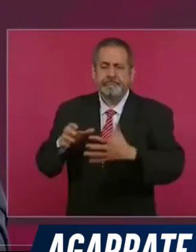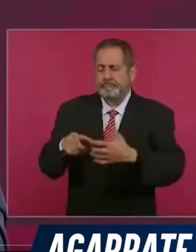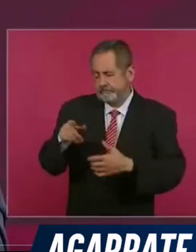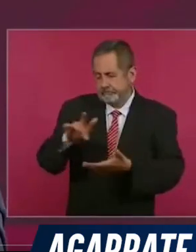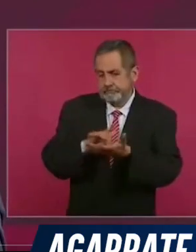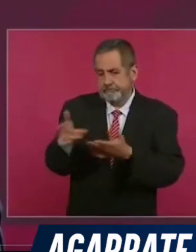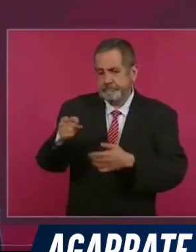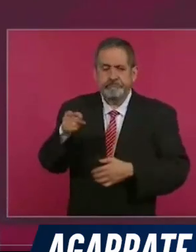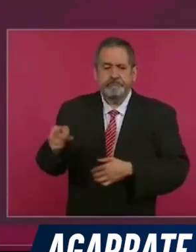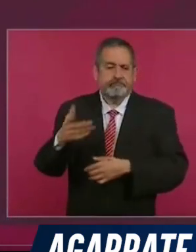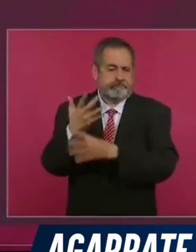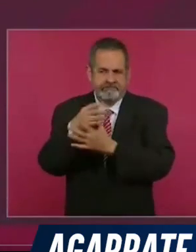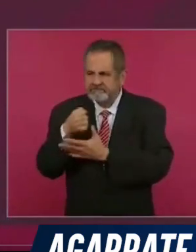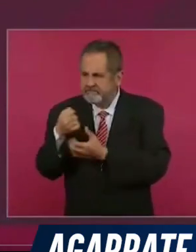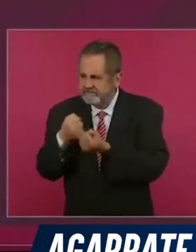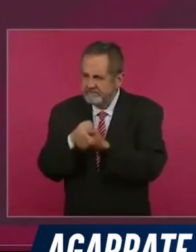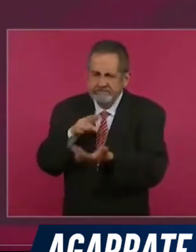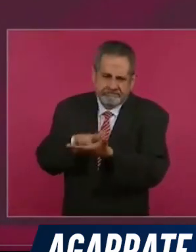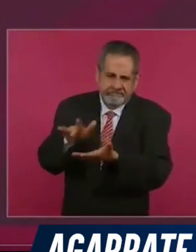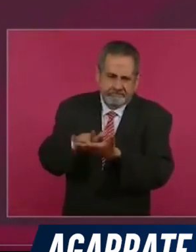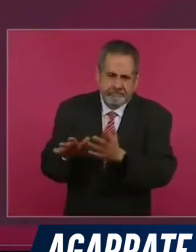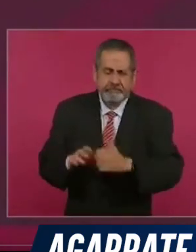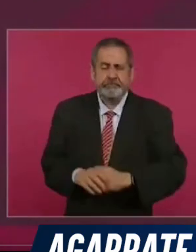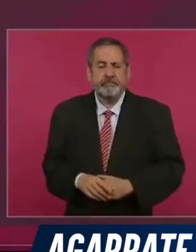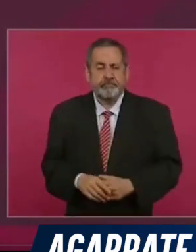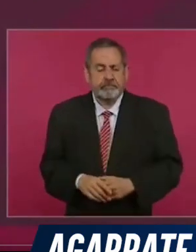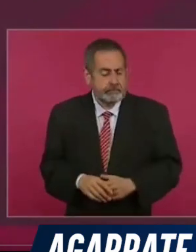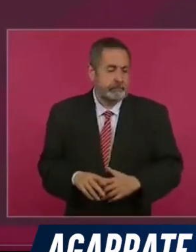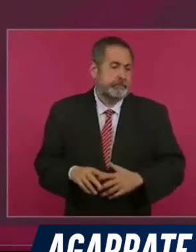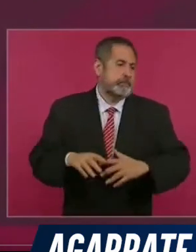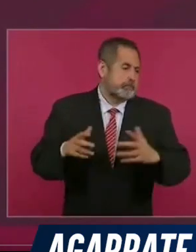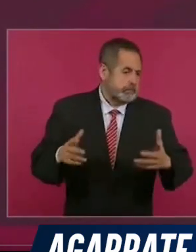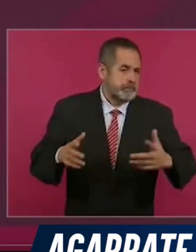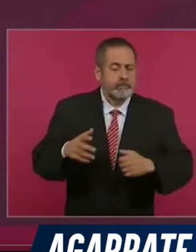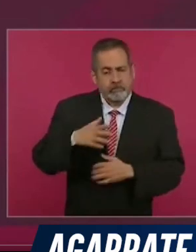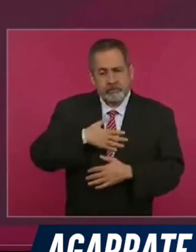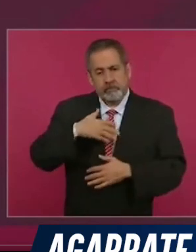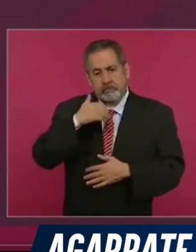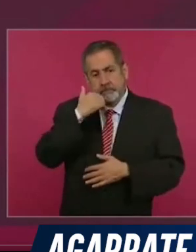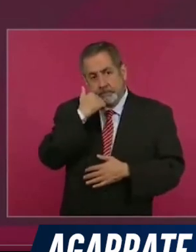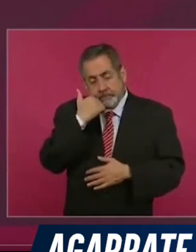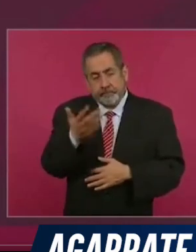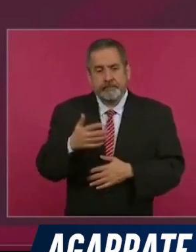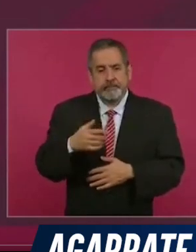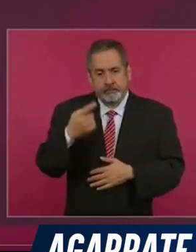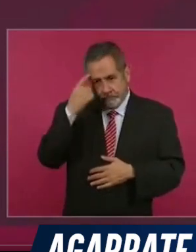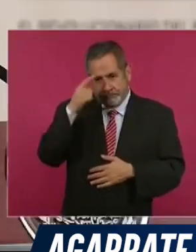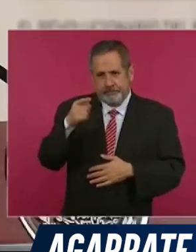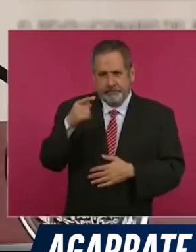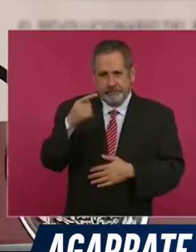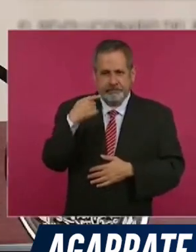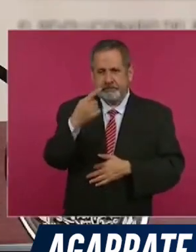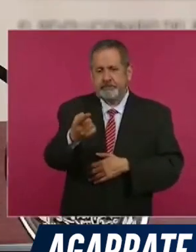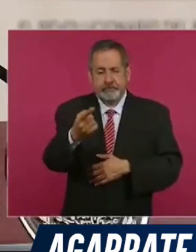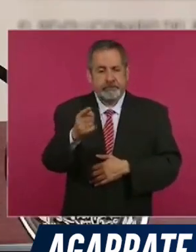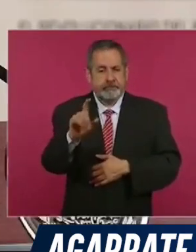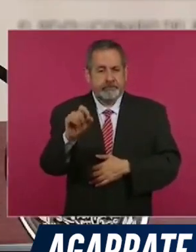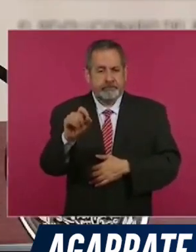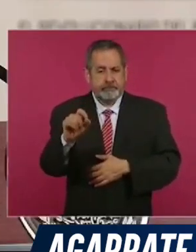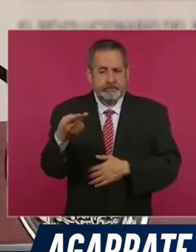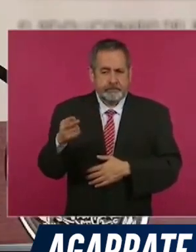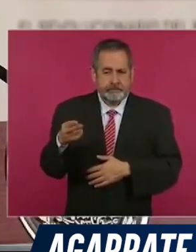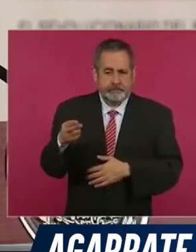verlo Entonces yo quiero que para el 20 de